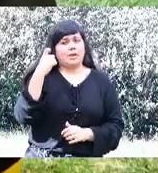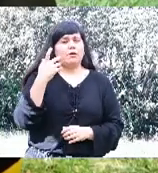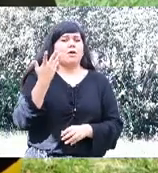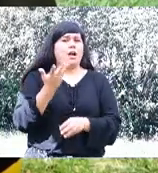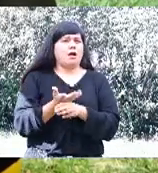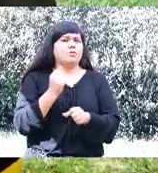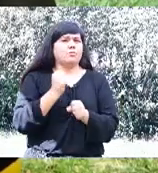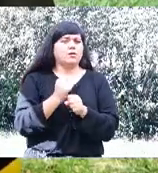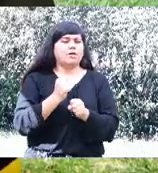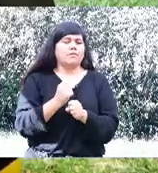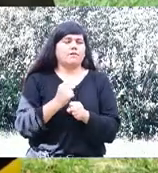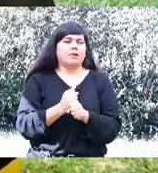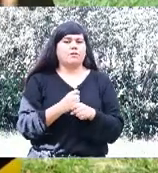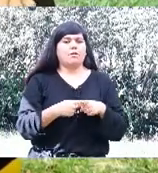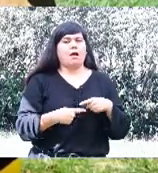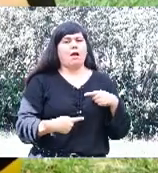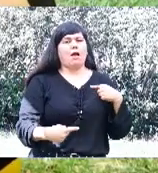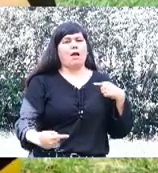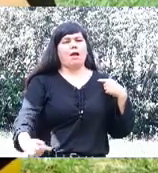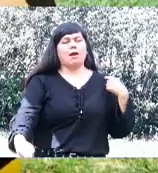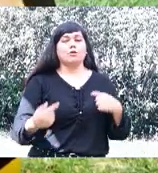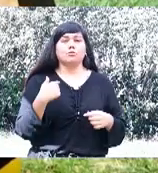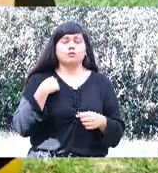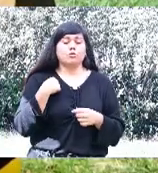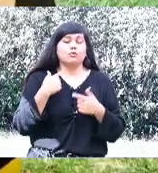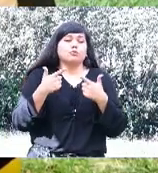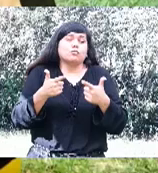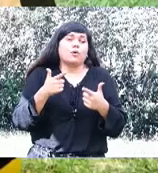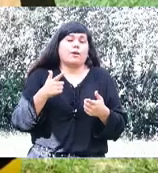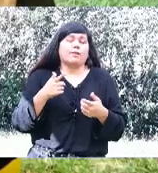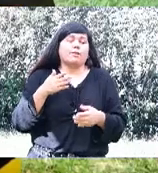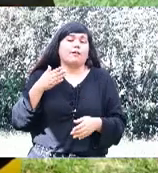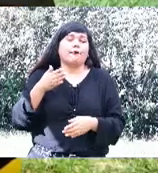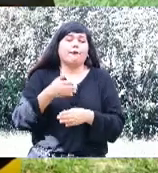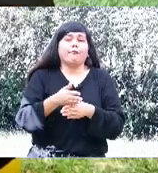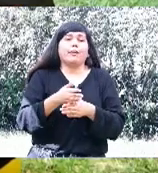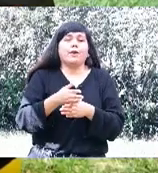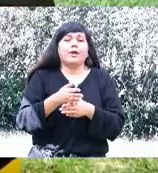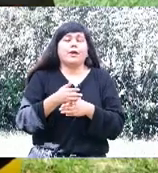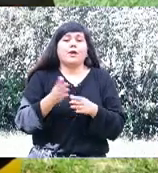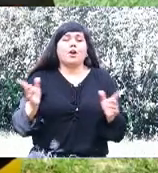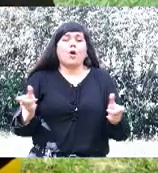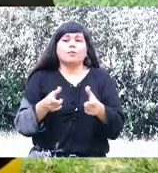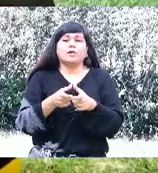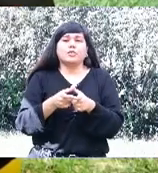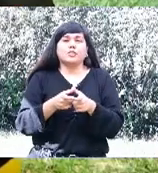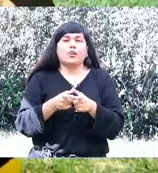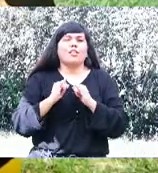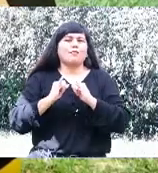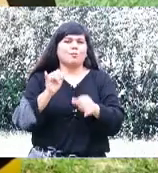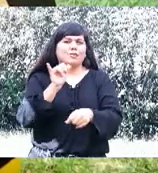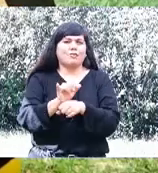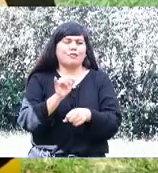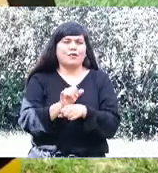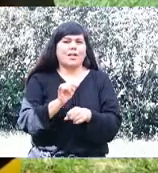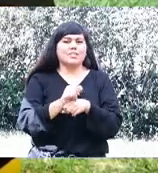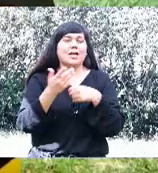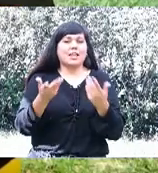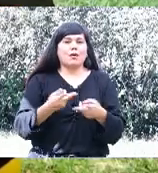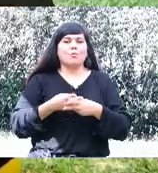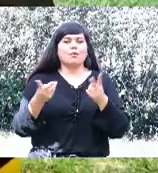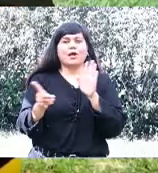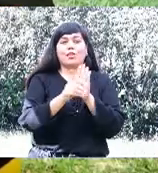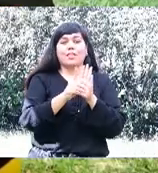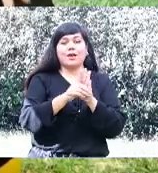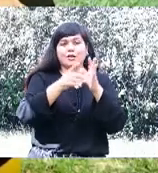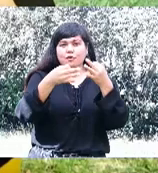trabajo super lgo Yo tuve la suerte de participar en la en la comisión contra las información que de hecho hoy día apareció el decreto oficial de que la